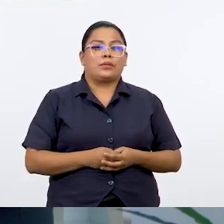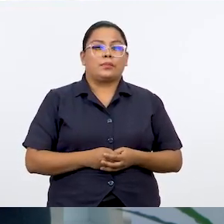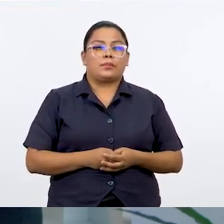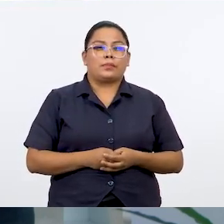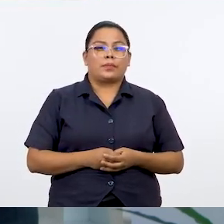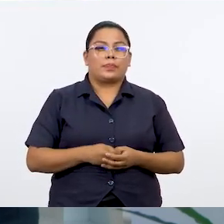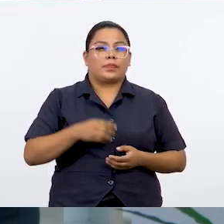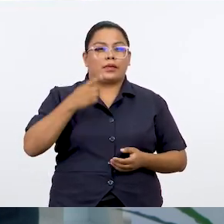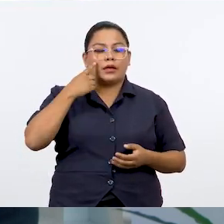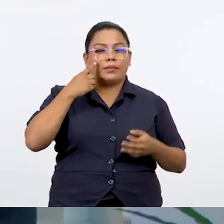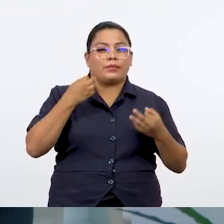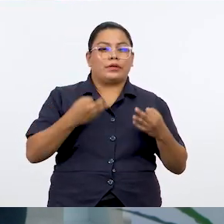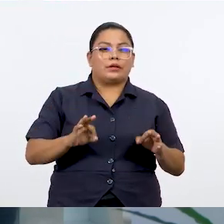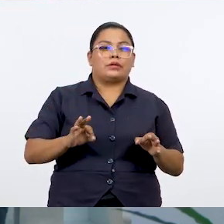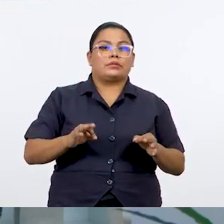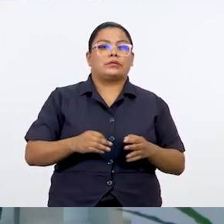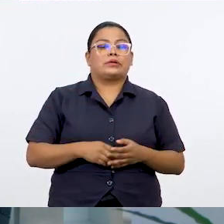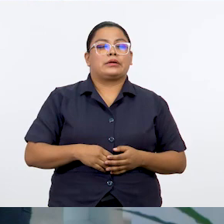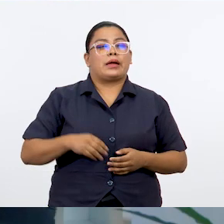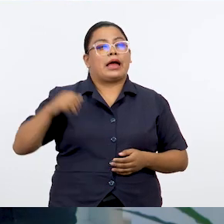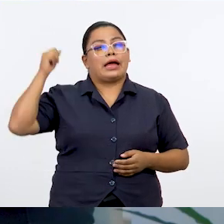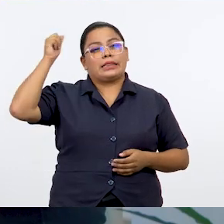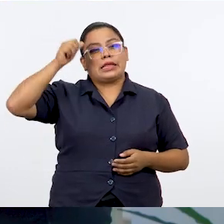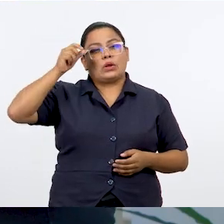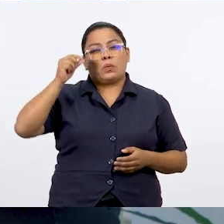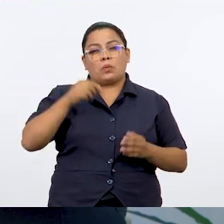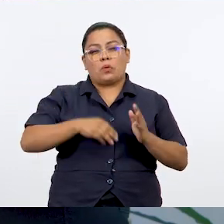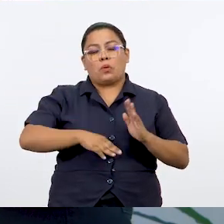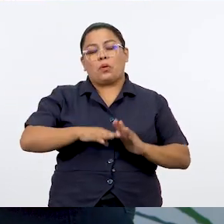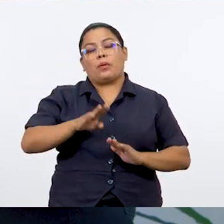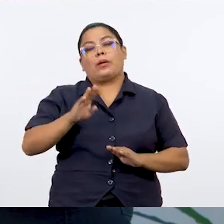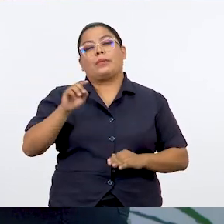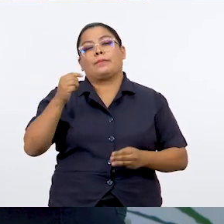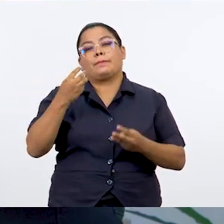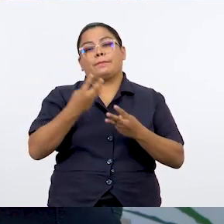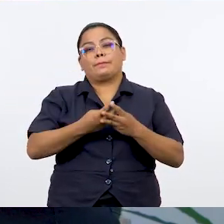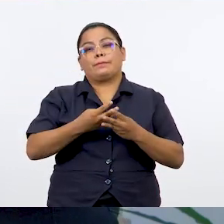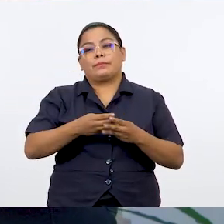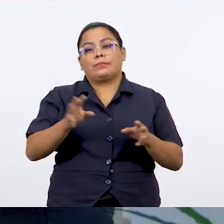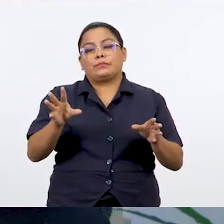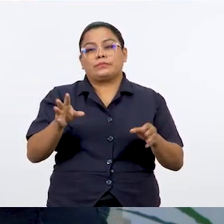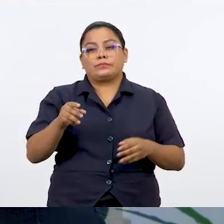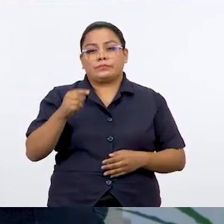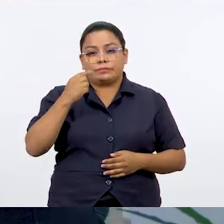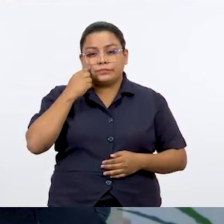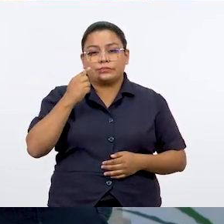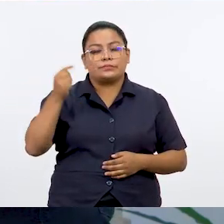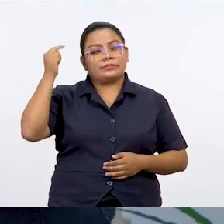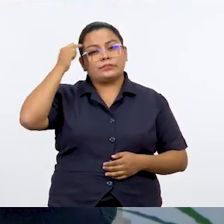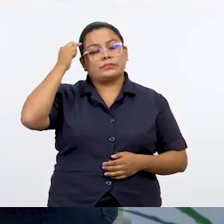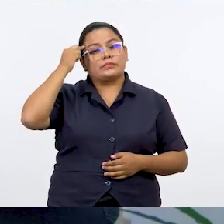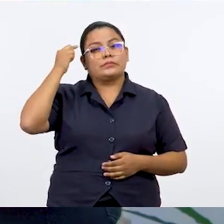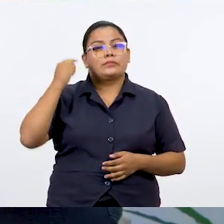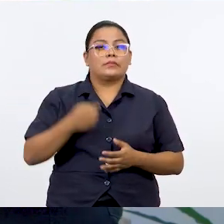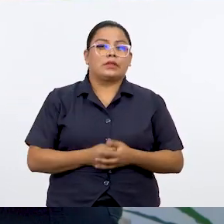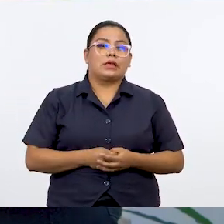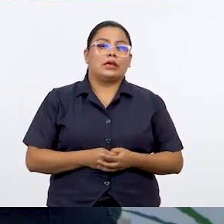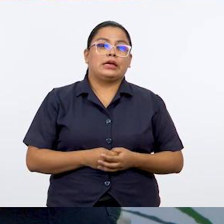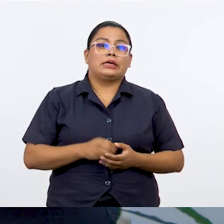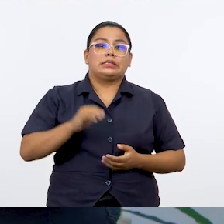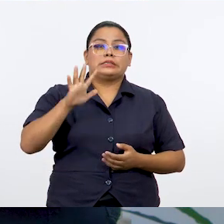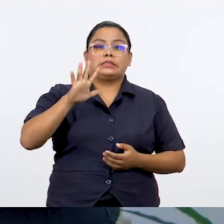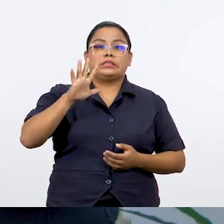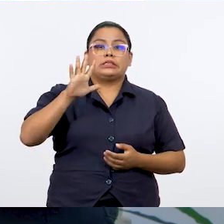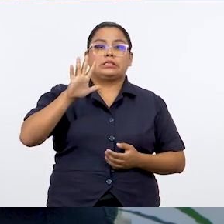Veamos la forma vertical para analizar un poco el cálculo que hemos realizado. Estaba pensando, Alejandra, que este